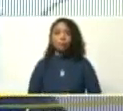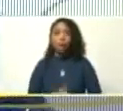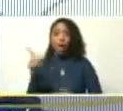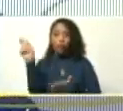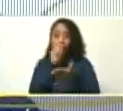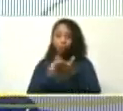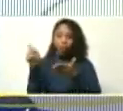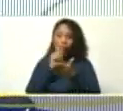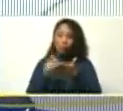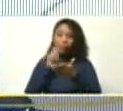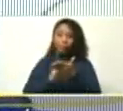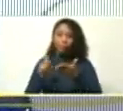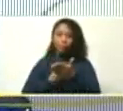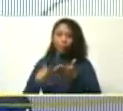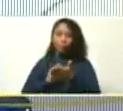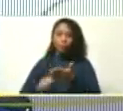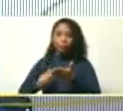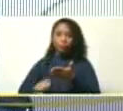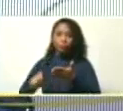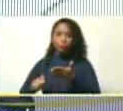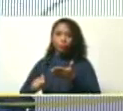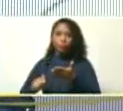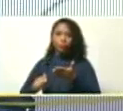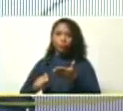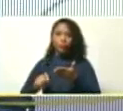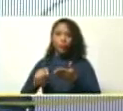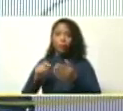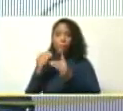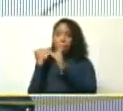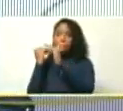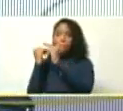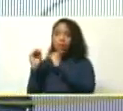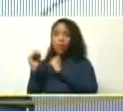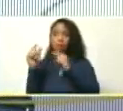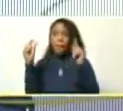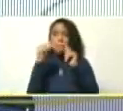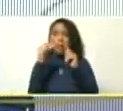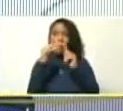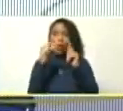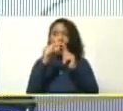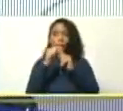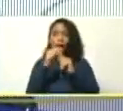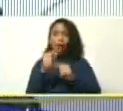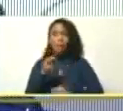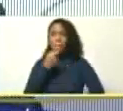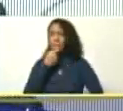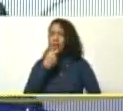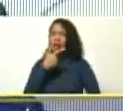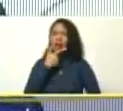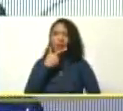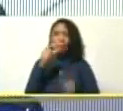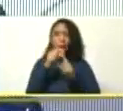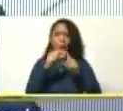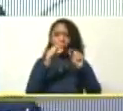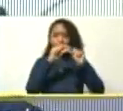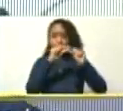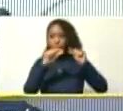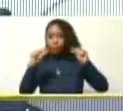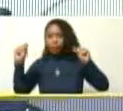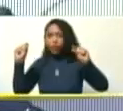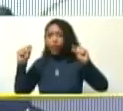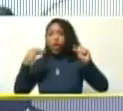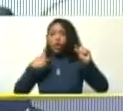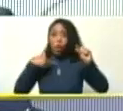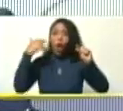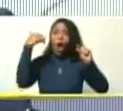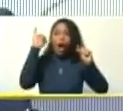una vez a Joaquín Mosquera una frase hermosísima, ¿no? Decía: yo poseo